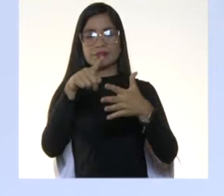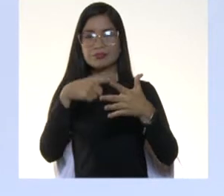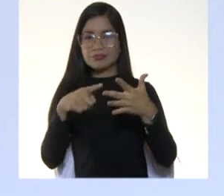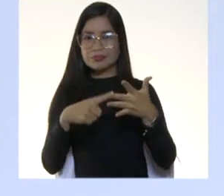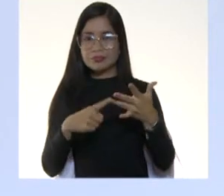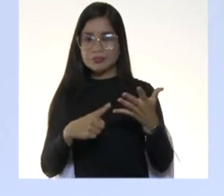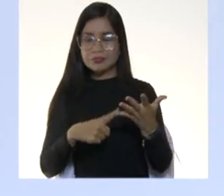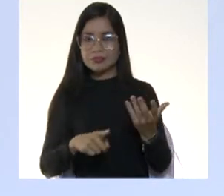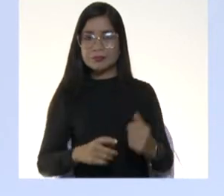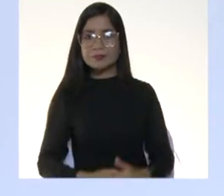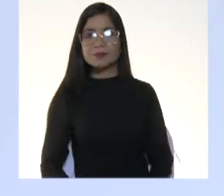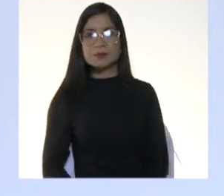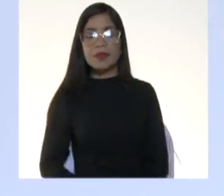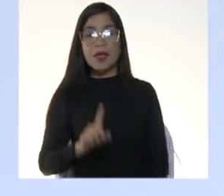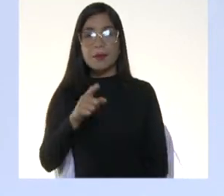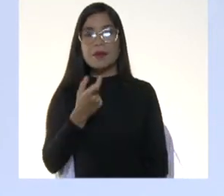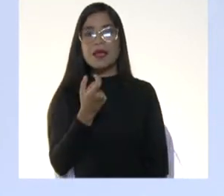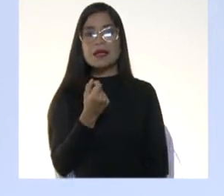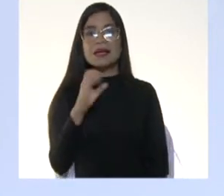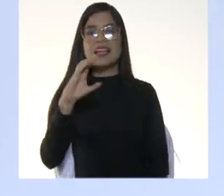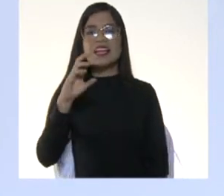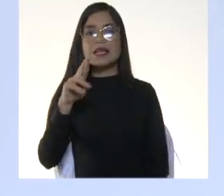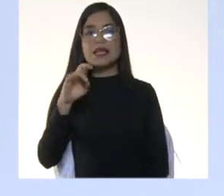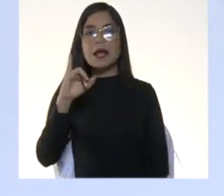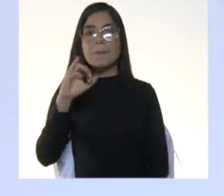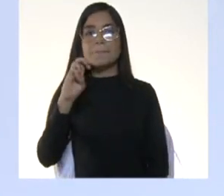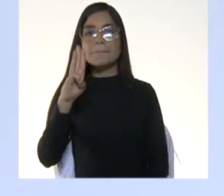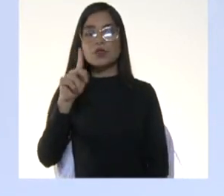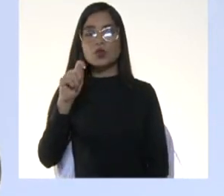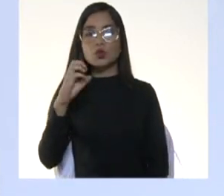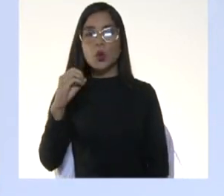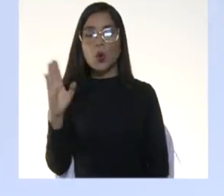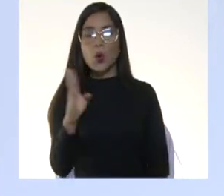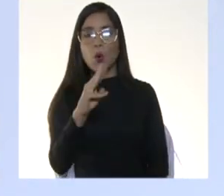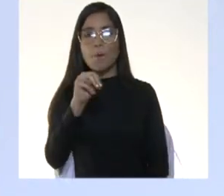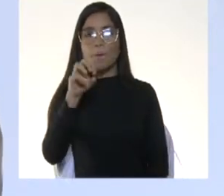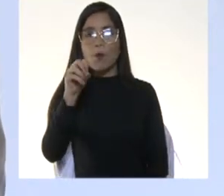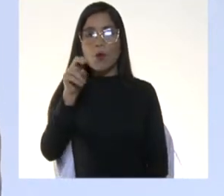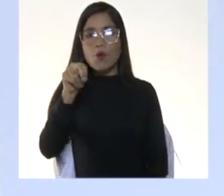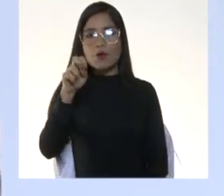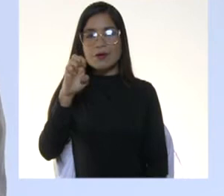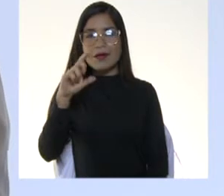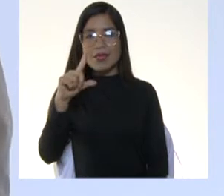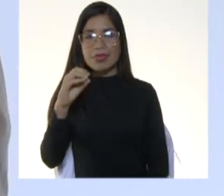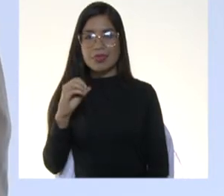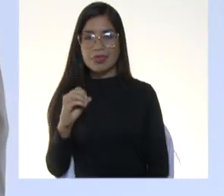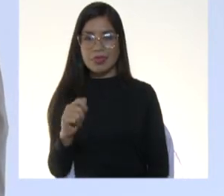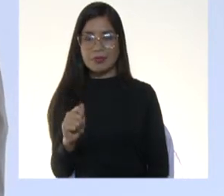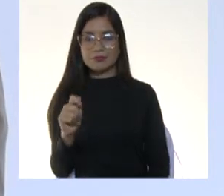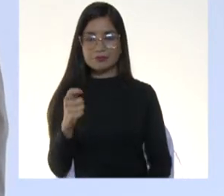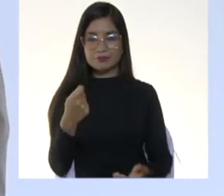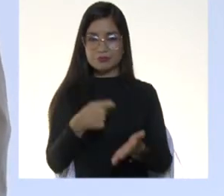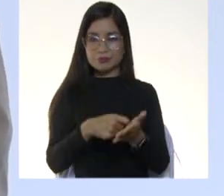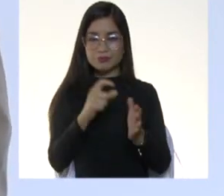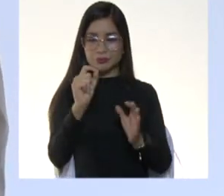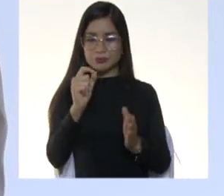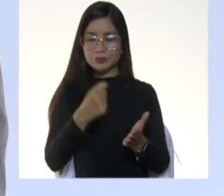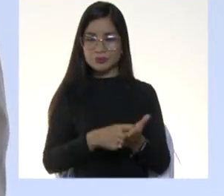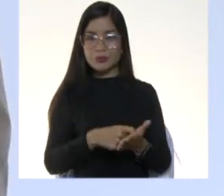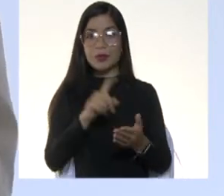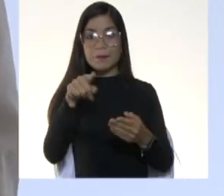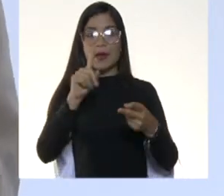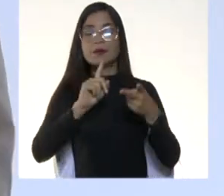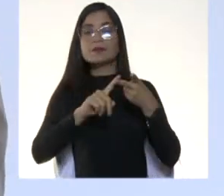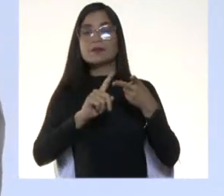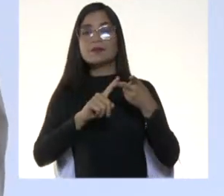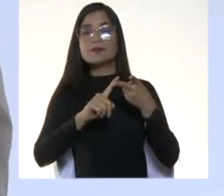y el motor criptomoneda y otro. Algunos dirían, pero ¿por qué el motor militar, profe? ¿Por qué el motor